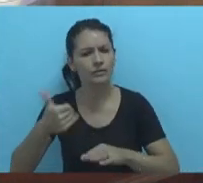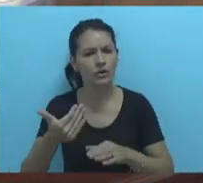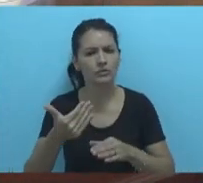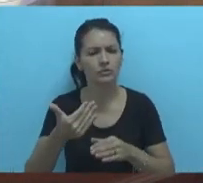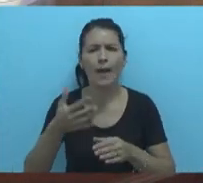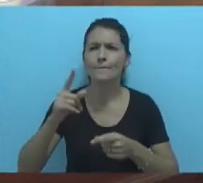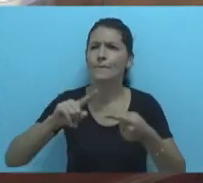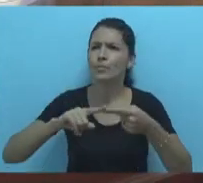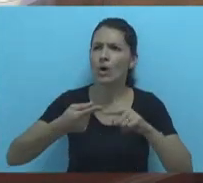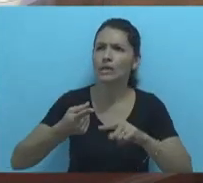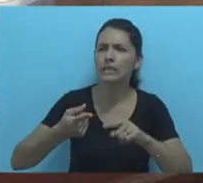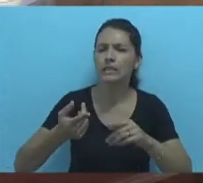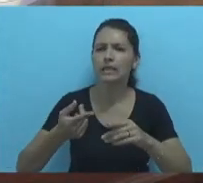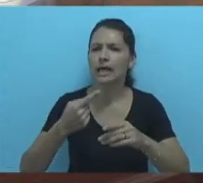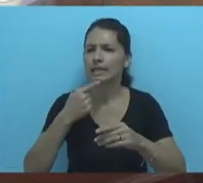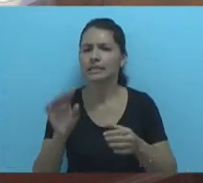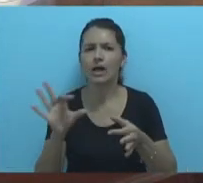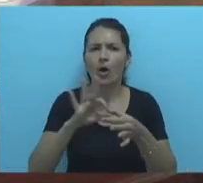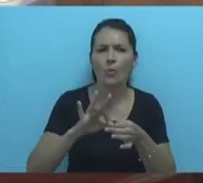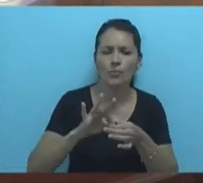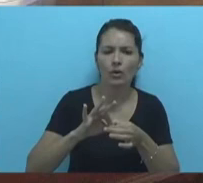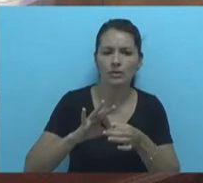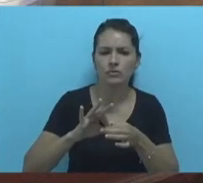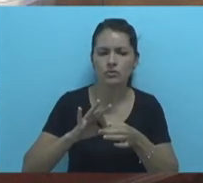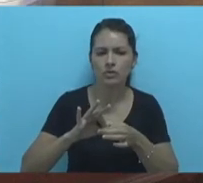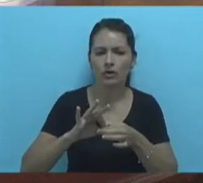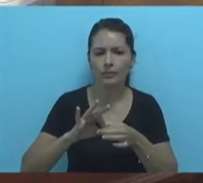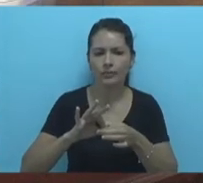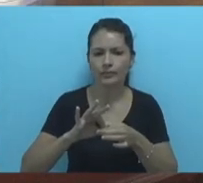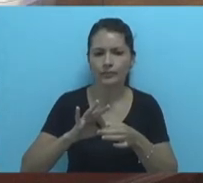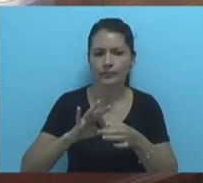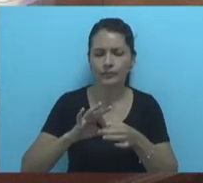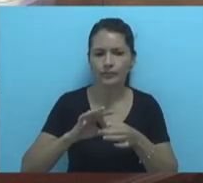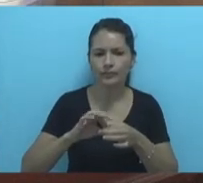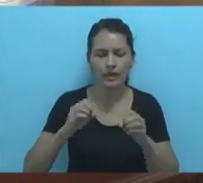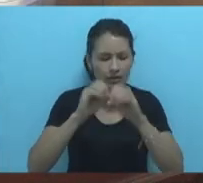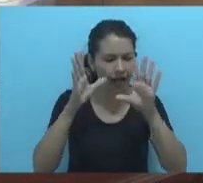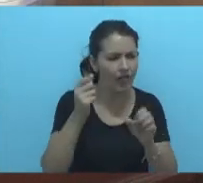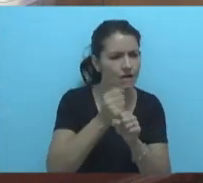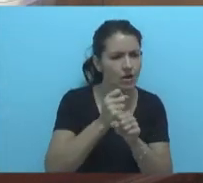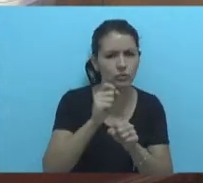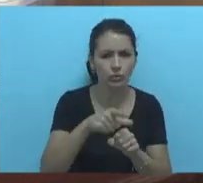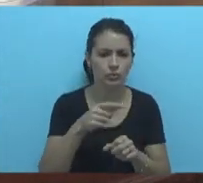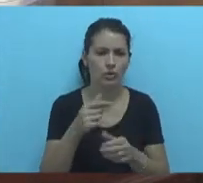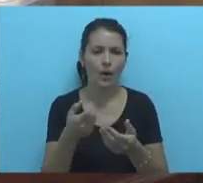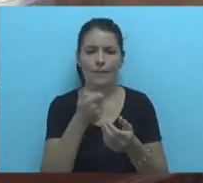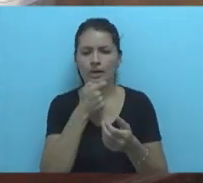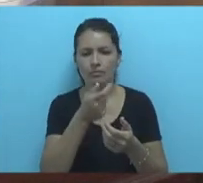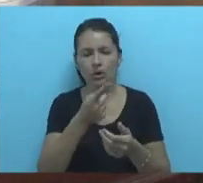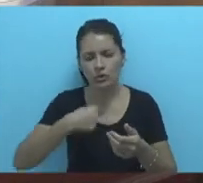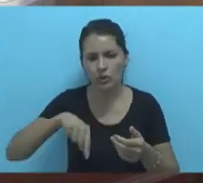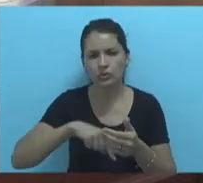la política tiene gestos de compromiso ético y transparente en su accionar, como puede ser el de ponernos